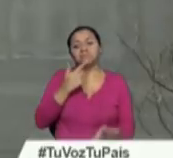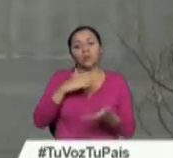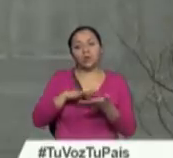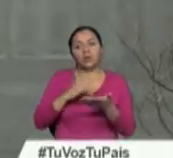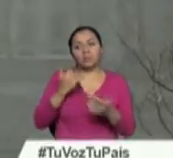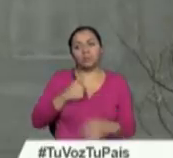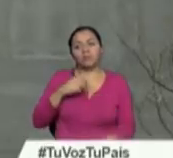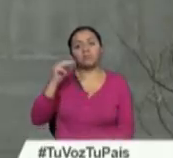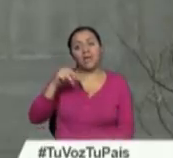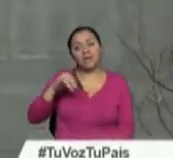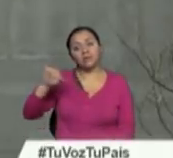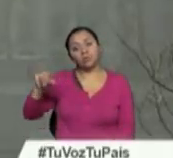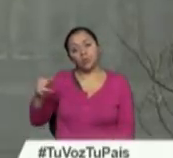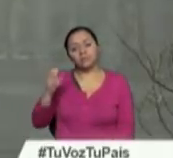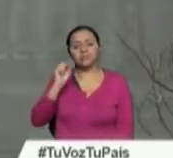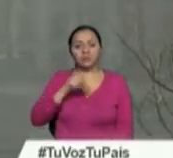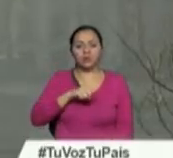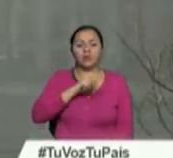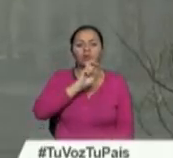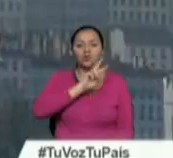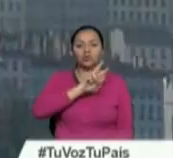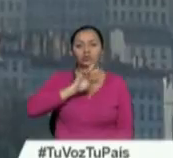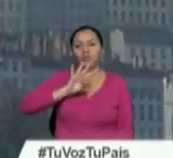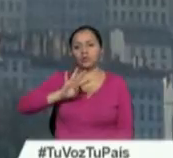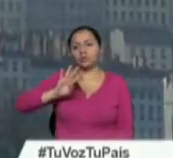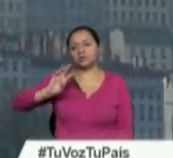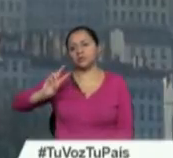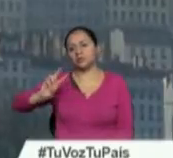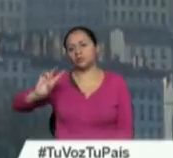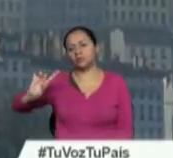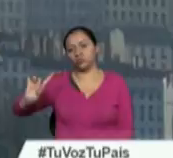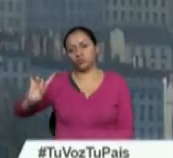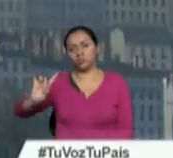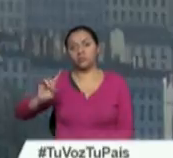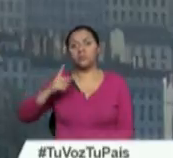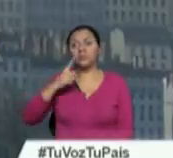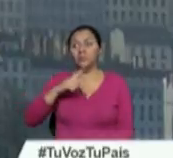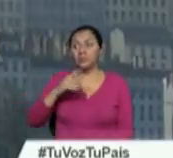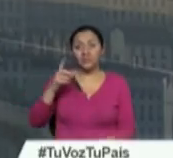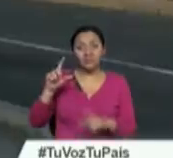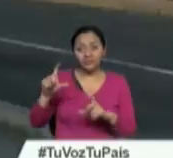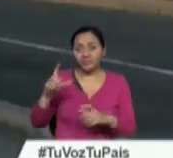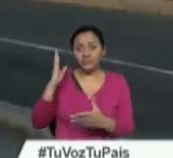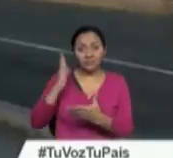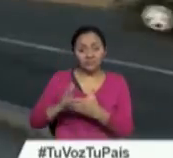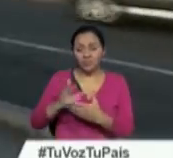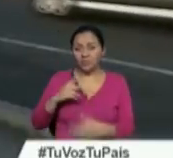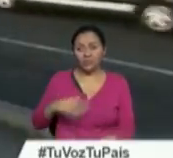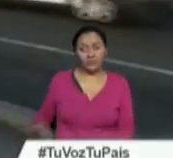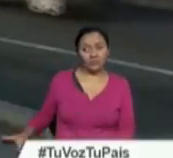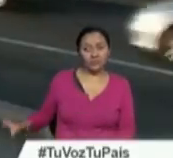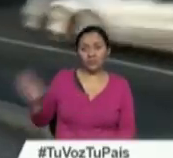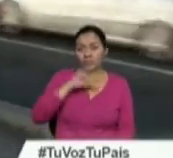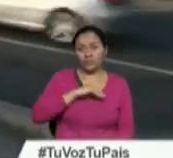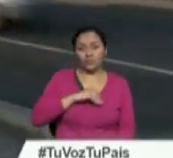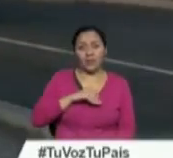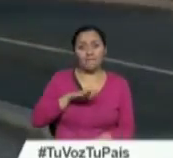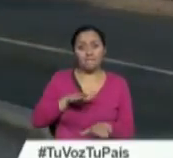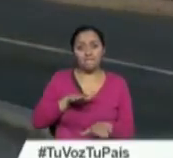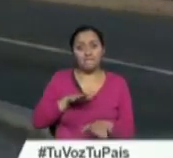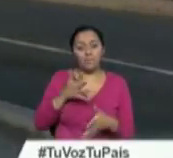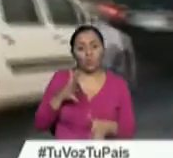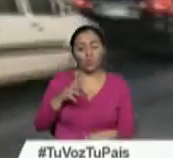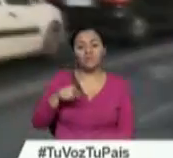inversa. Y no fue la única ciudad que puso en marcha este dispositivo. Lyon hará lo mismo el viernes 9 de diciembre.